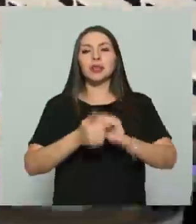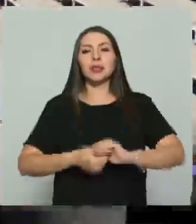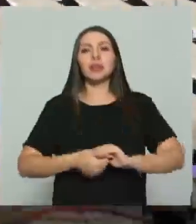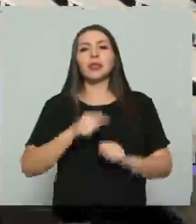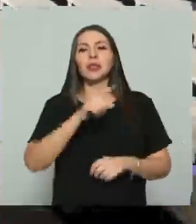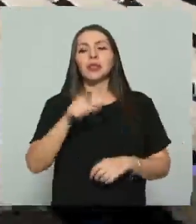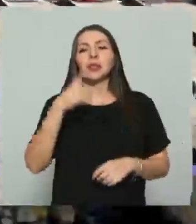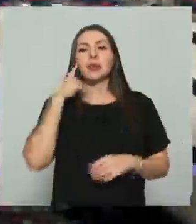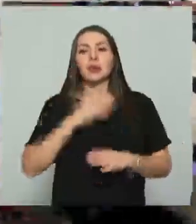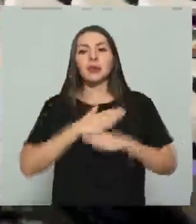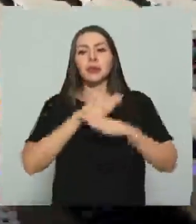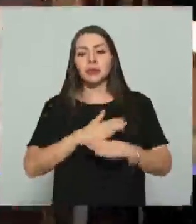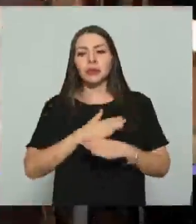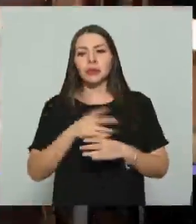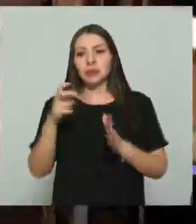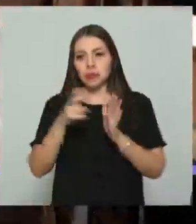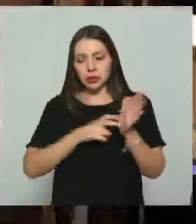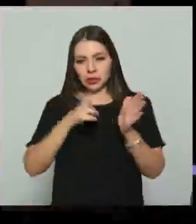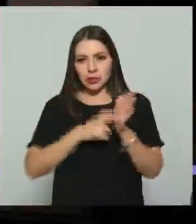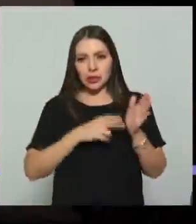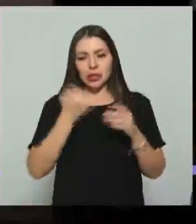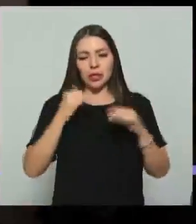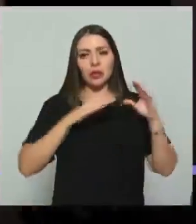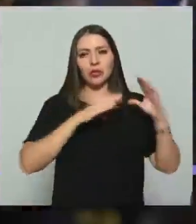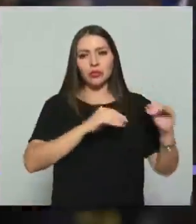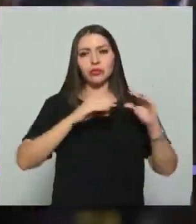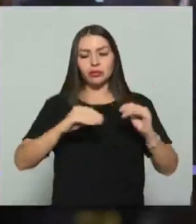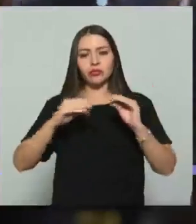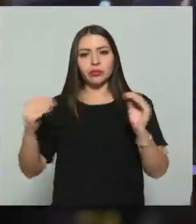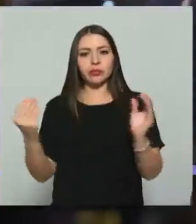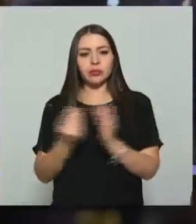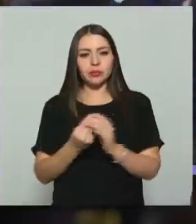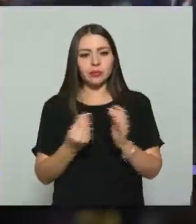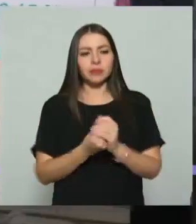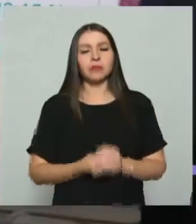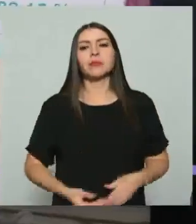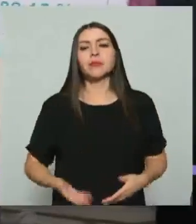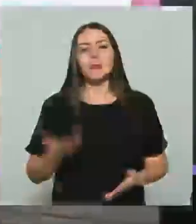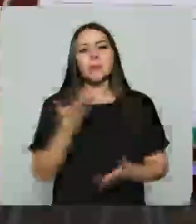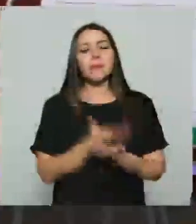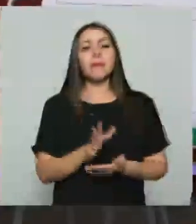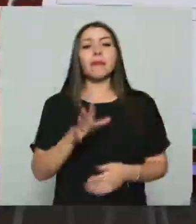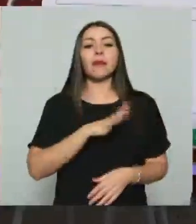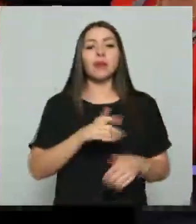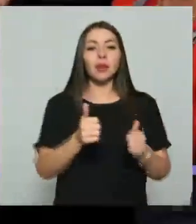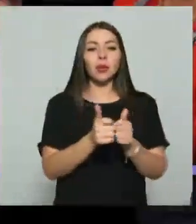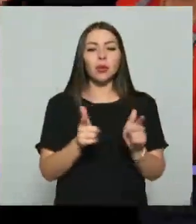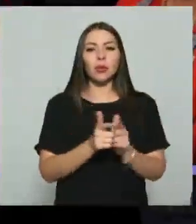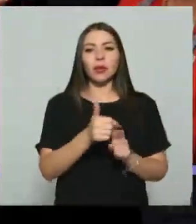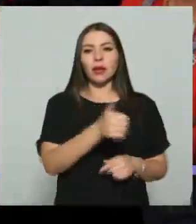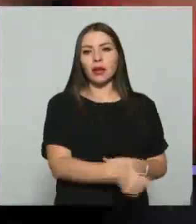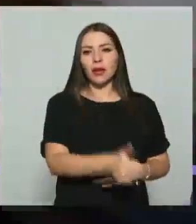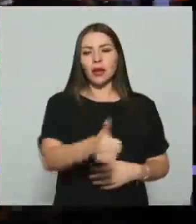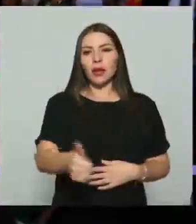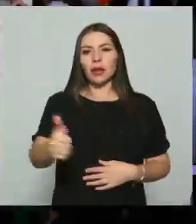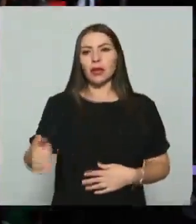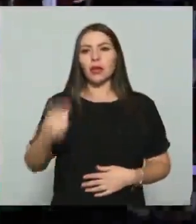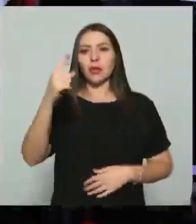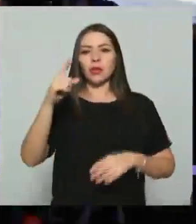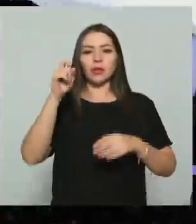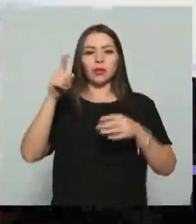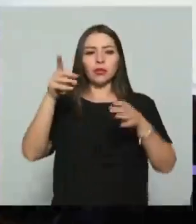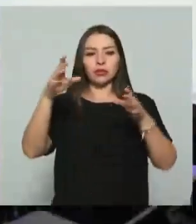preventivo, correctivo y de capacitación. Tenemos comités en cada una de las naves, sabemos cómo hay que